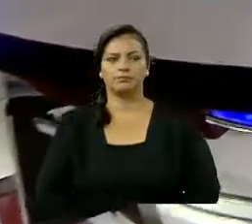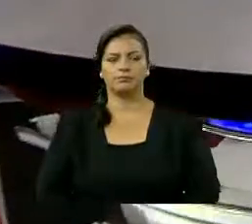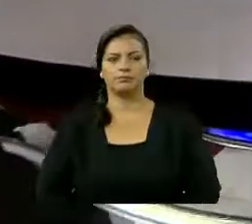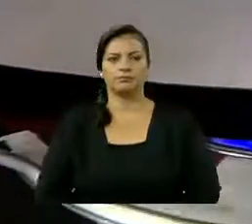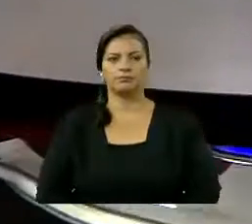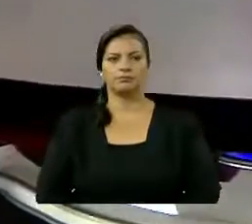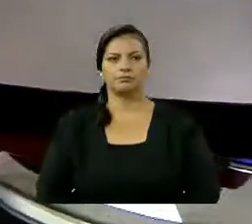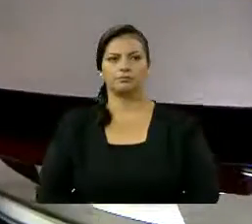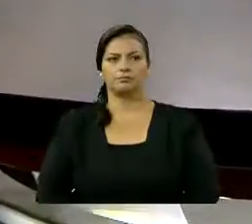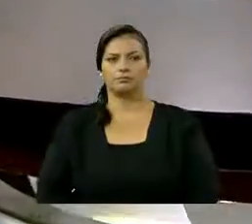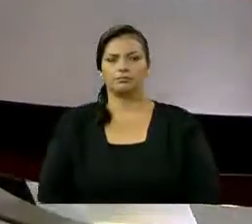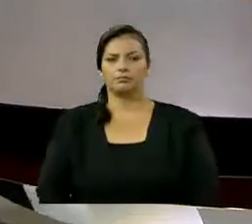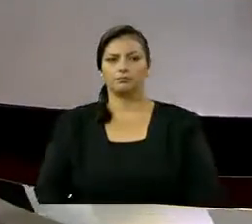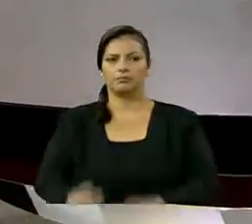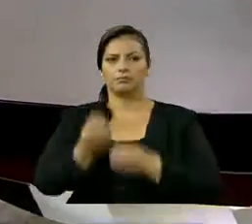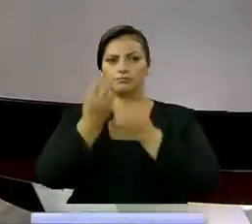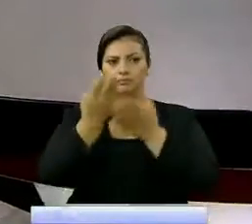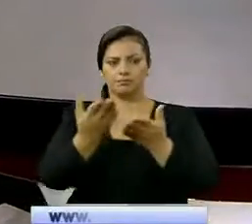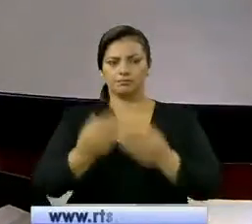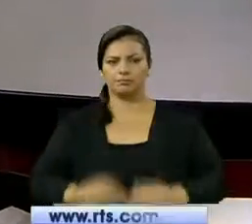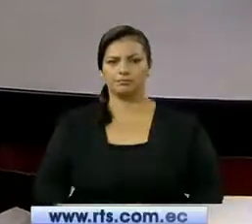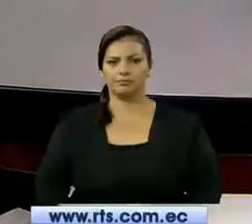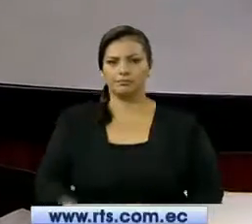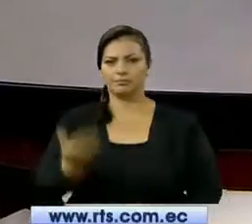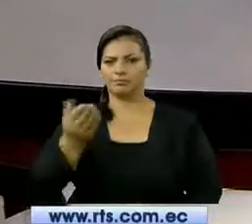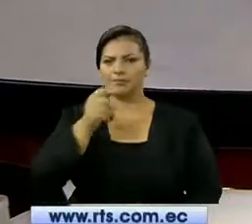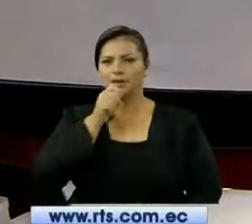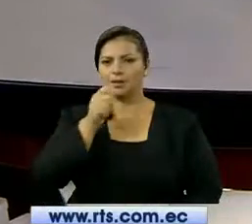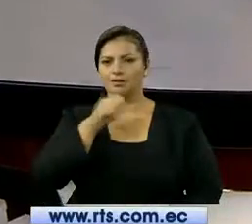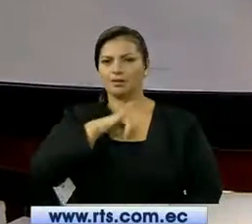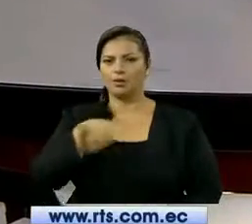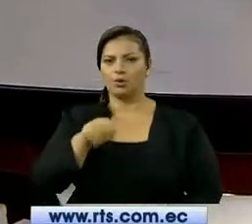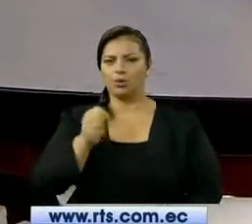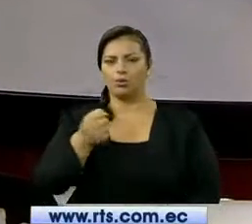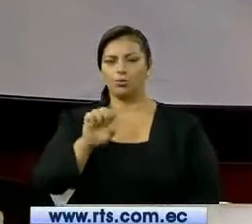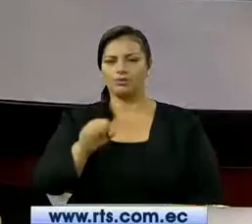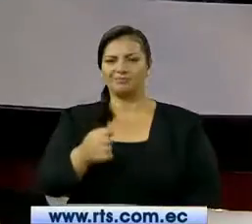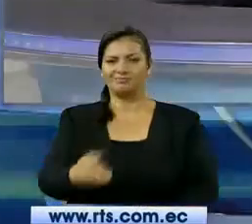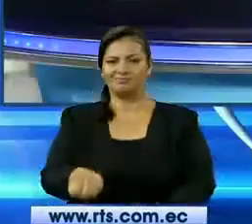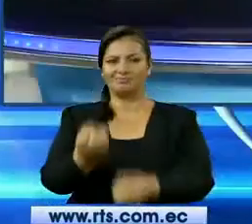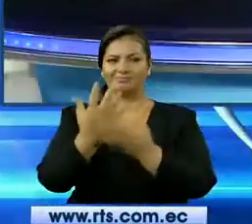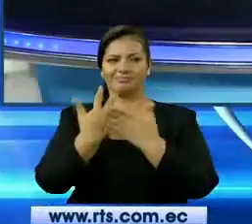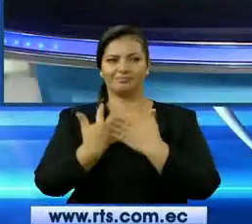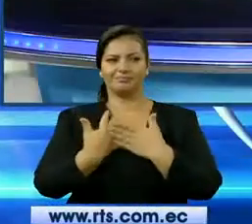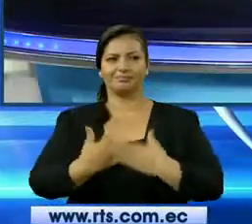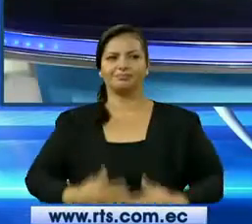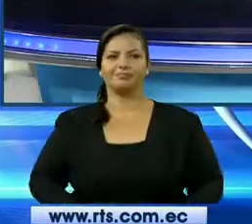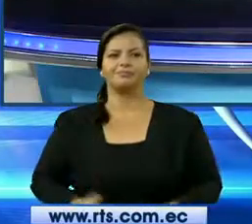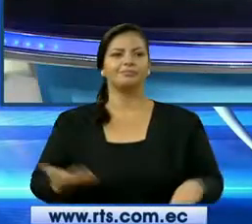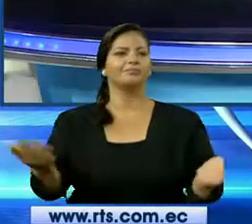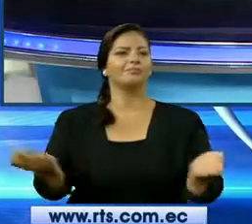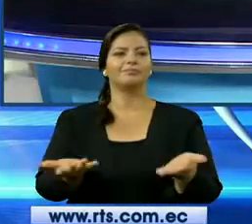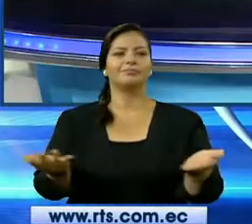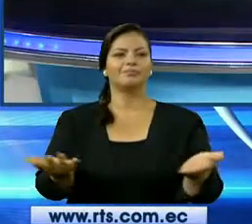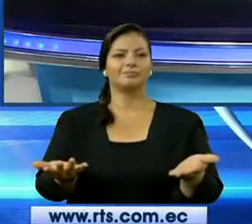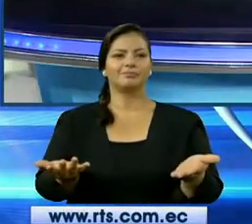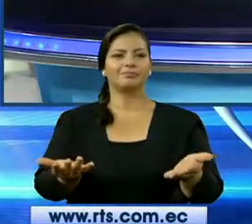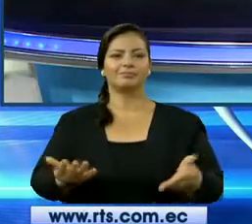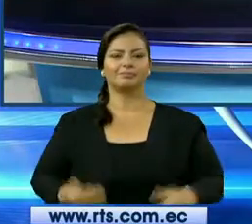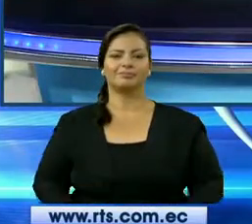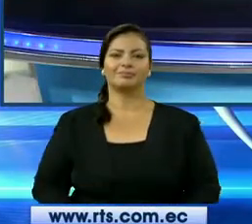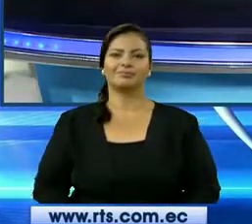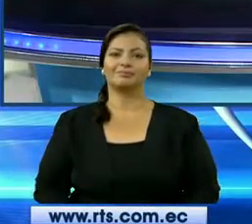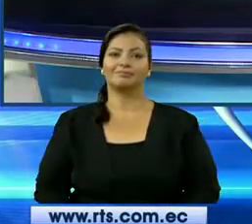Vamos ahora con la información desde exteriores. José Morales, listo. José Morales, listo para informarnos desde qué sector te encuentras.